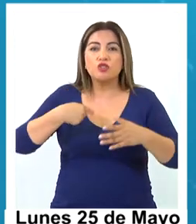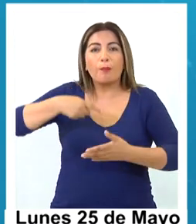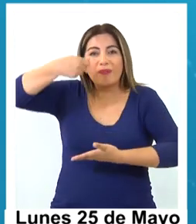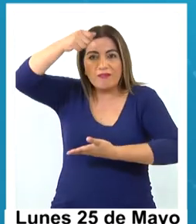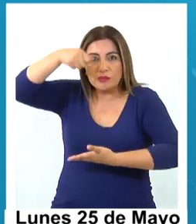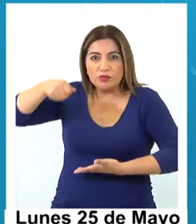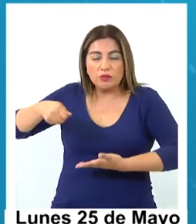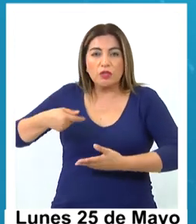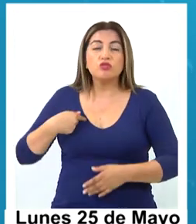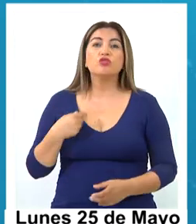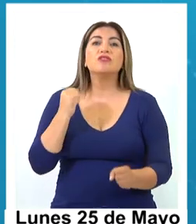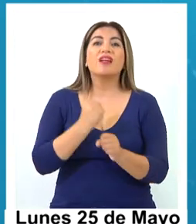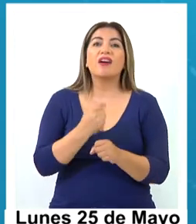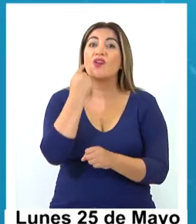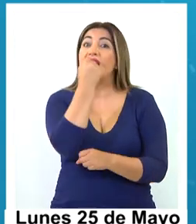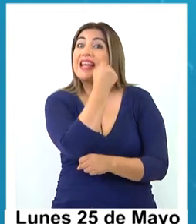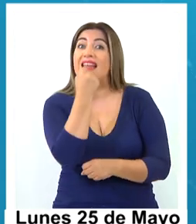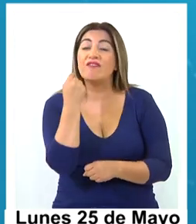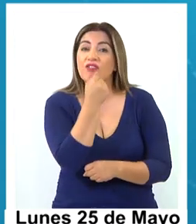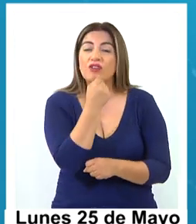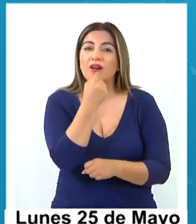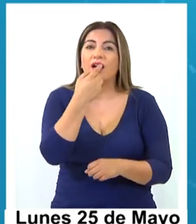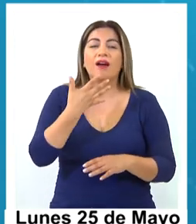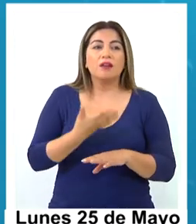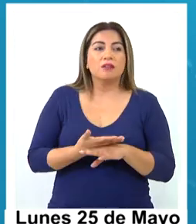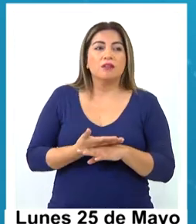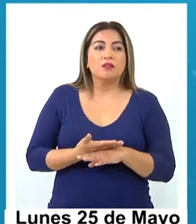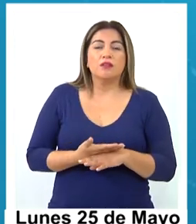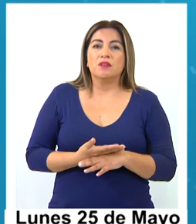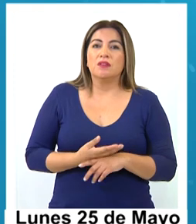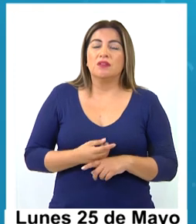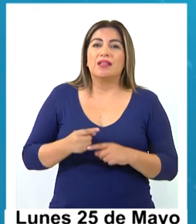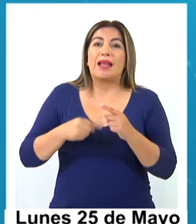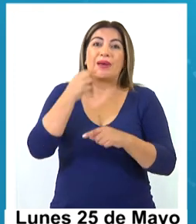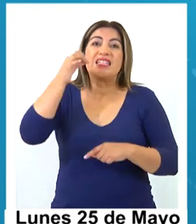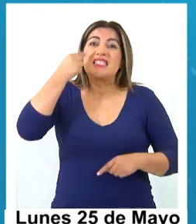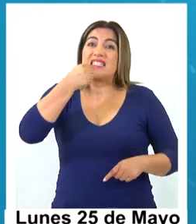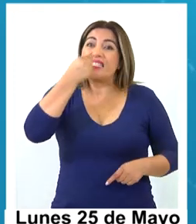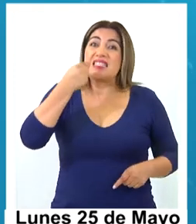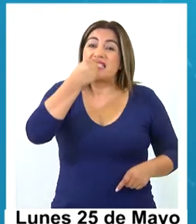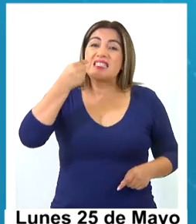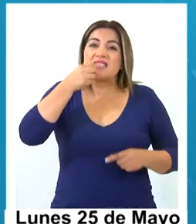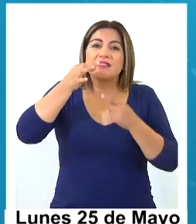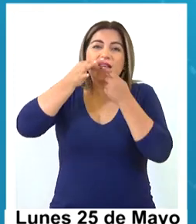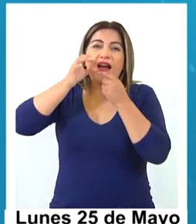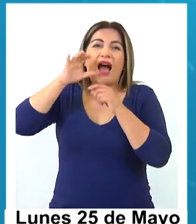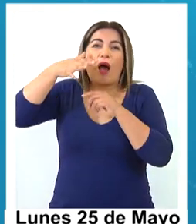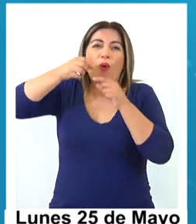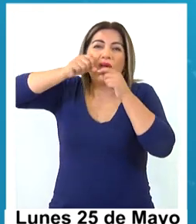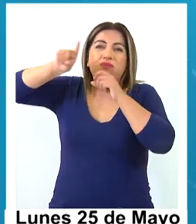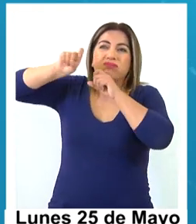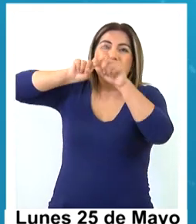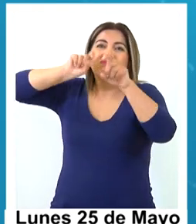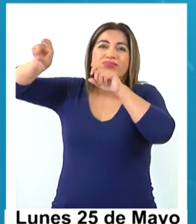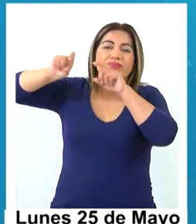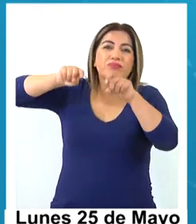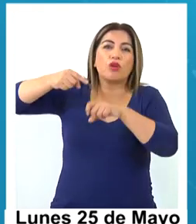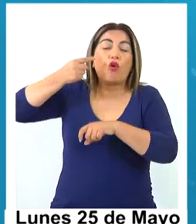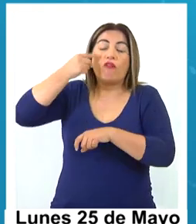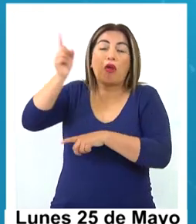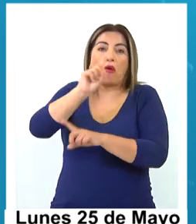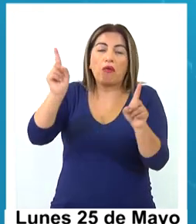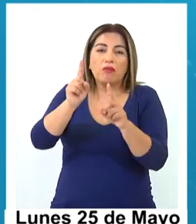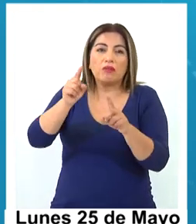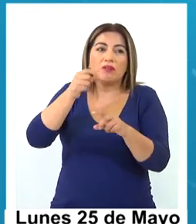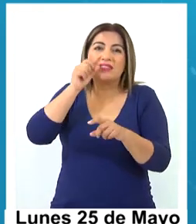que yo diagnóstico pero cuando se trabaja en boca uno genera el sol cuando te pasan la turbina la maquinita salta y se genera un